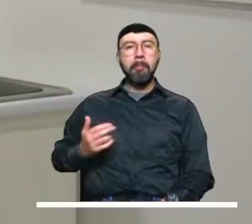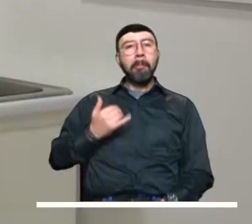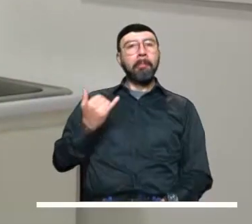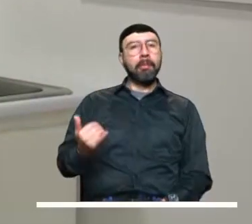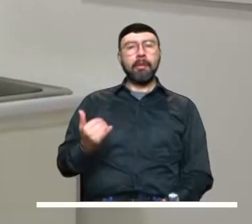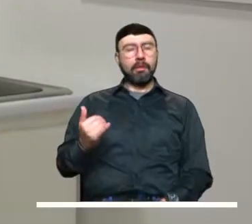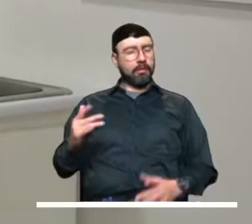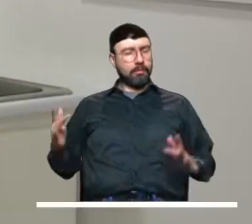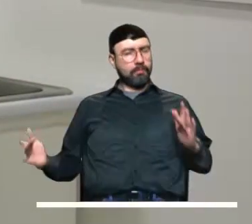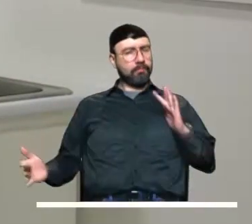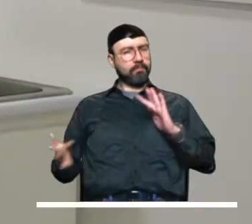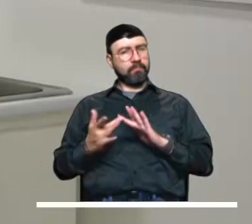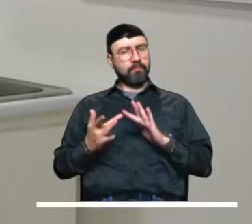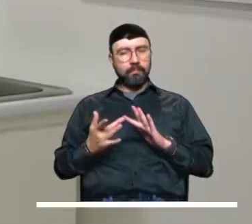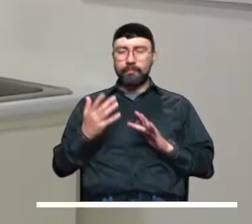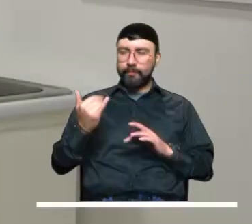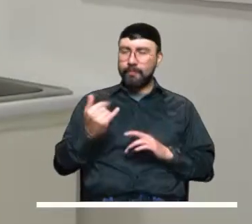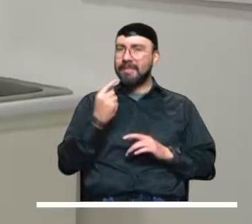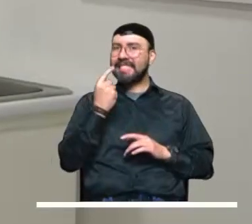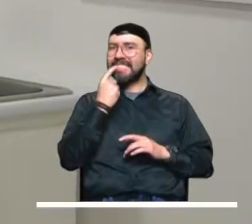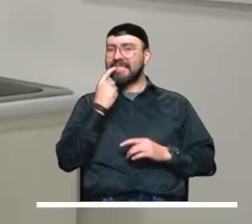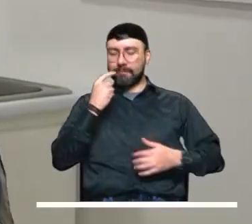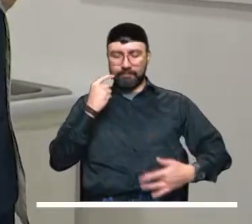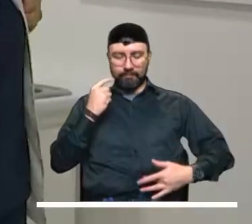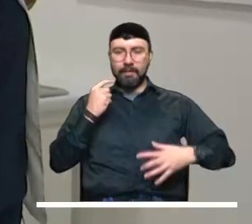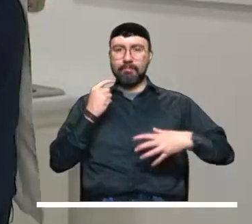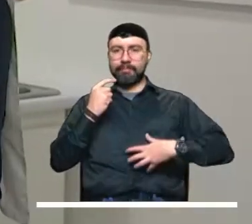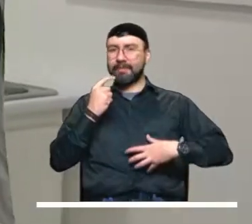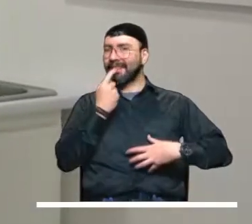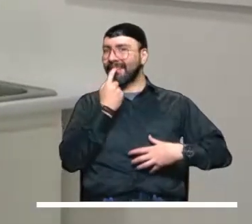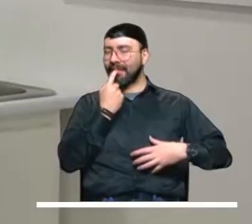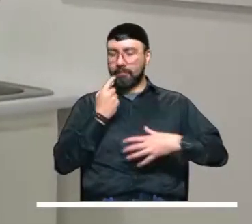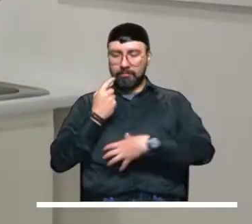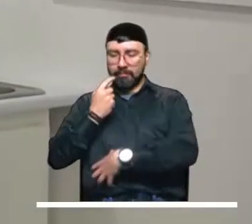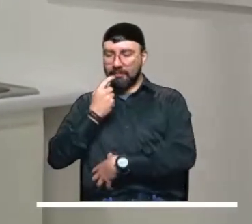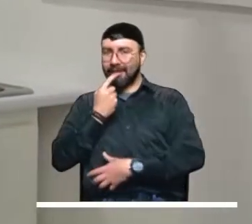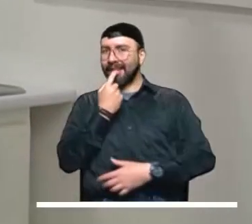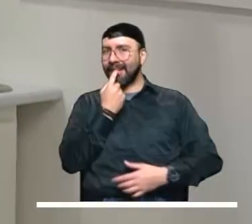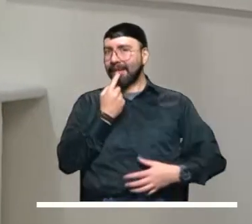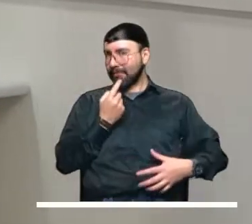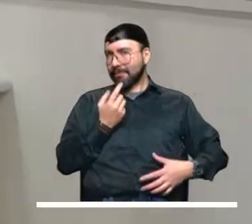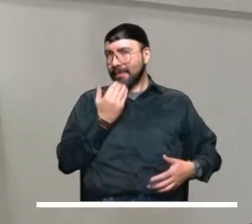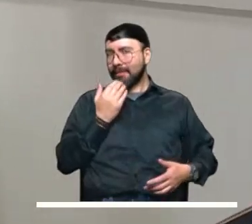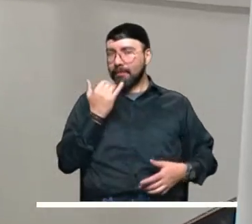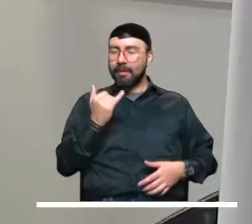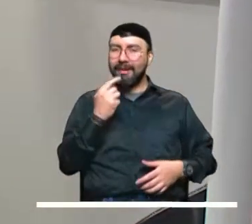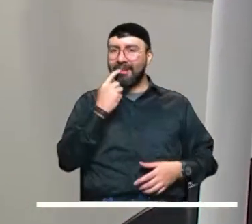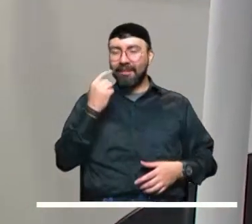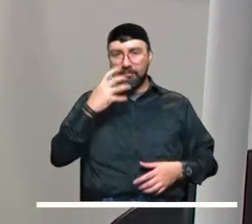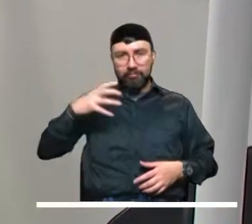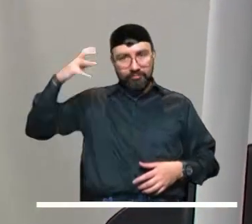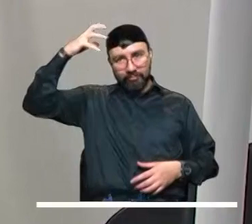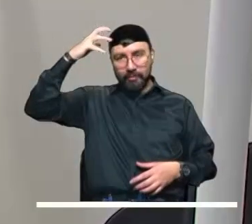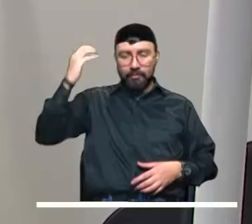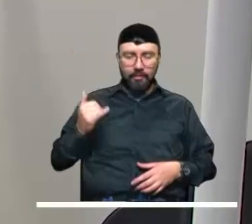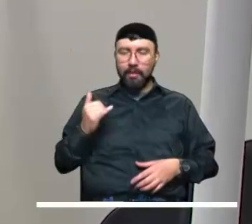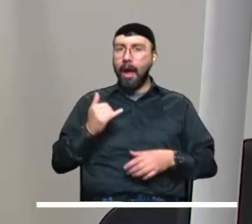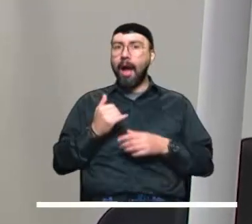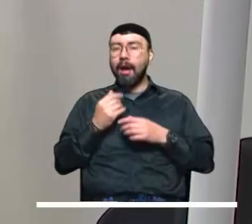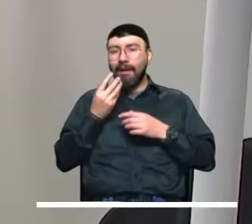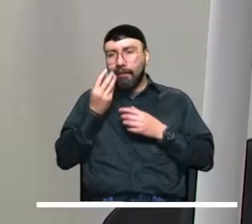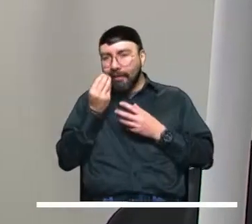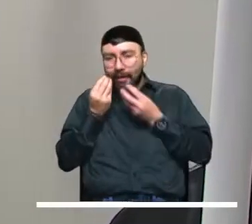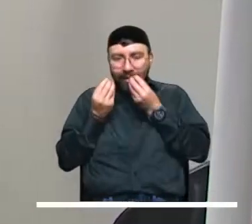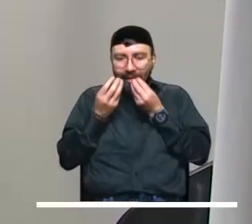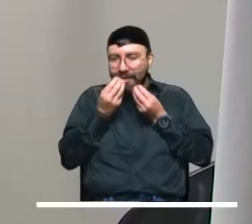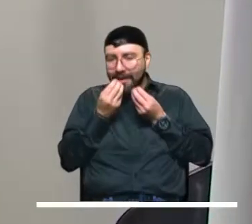una interrelación órgano-dientes que hemos presentado con mucha frecuencia, en donde cada grupo de dientes